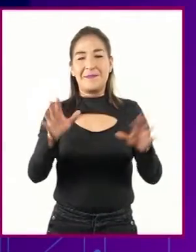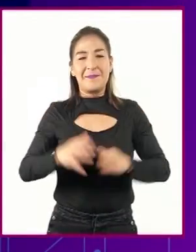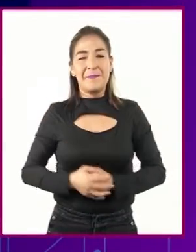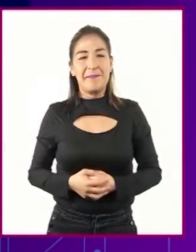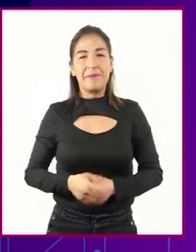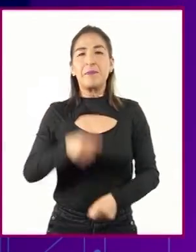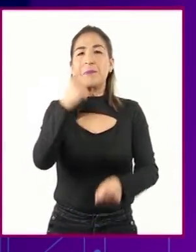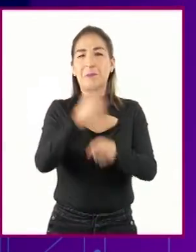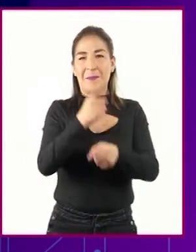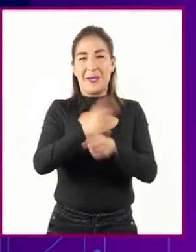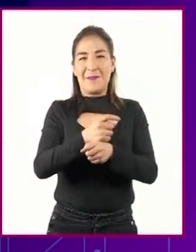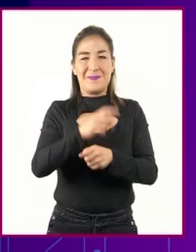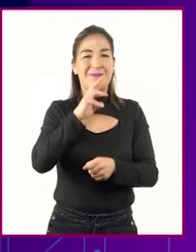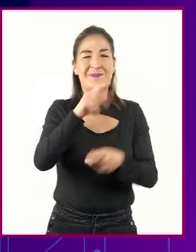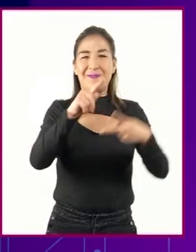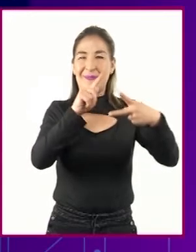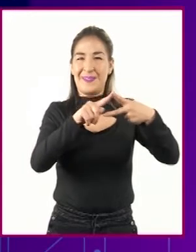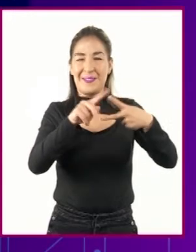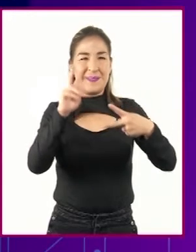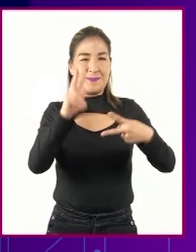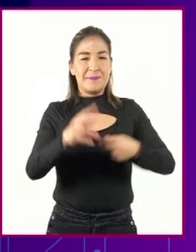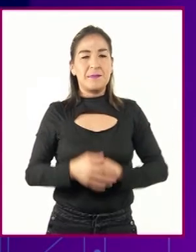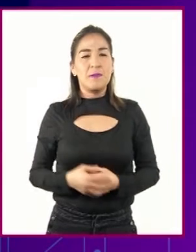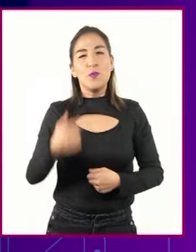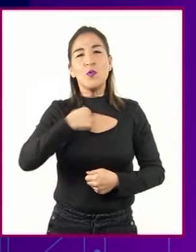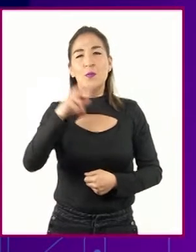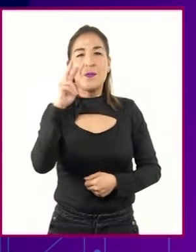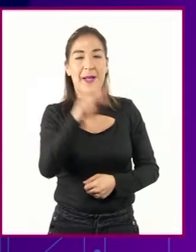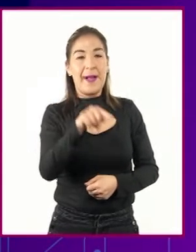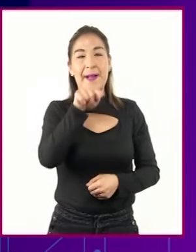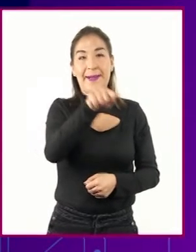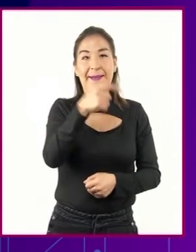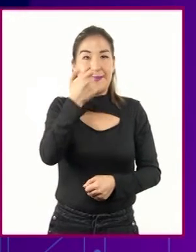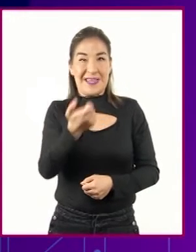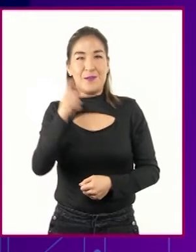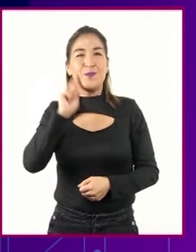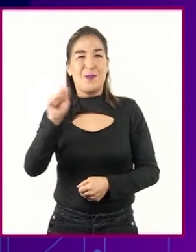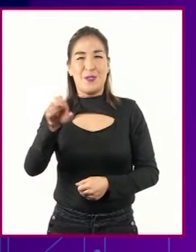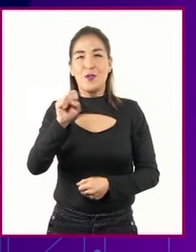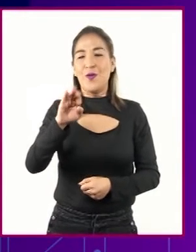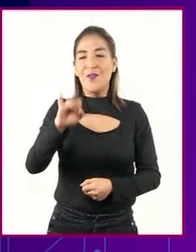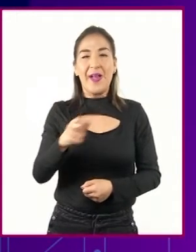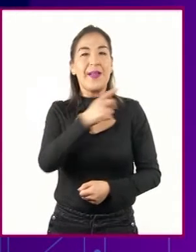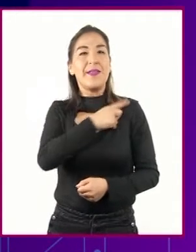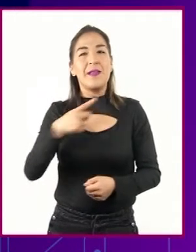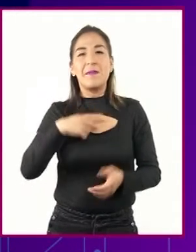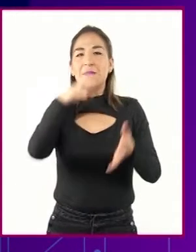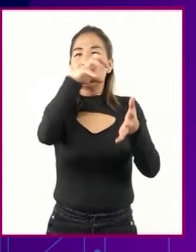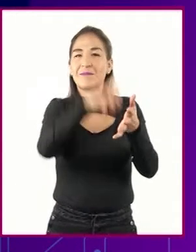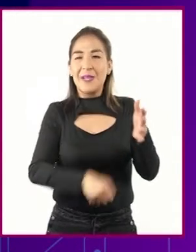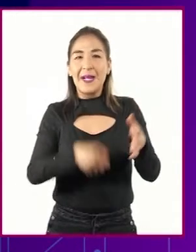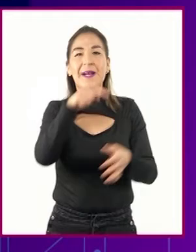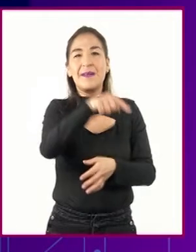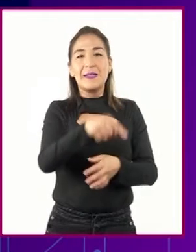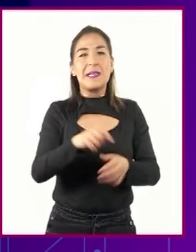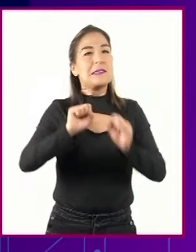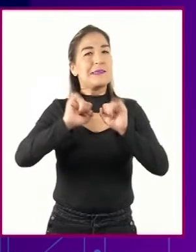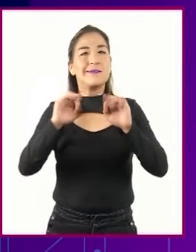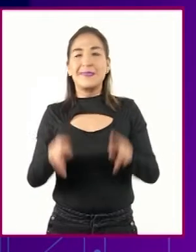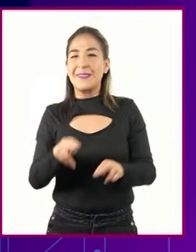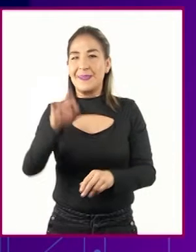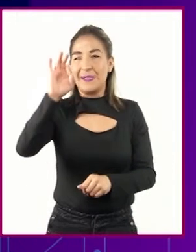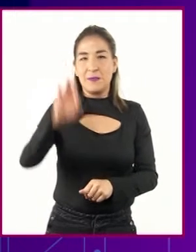En la primera operación observo que al dinero de Sofía se le debe restar el precio por pagar sin el